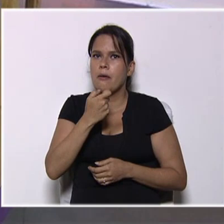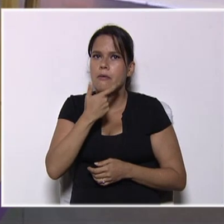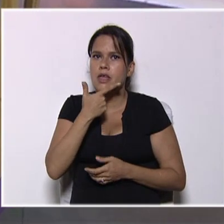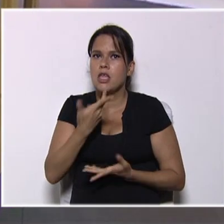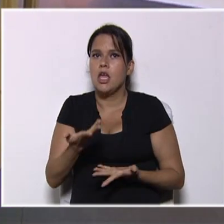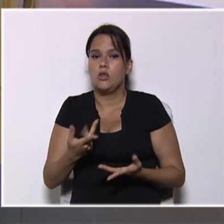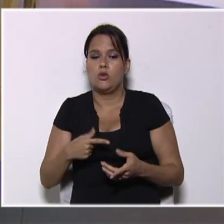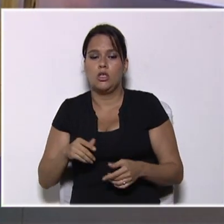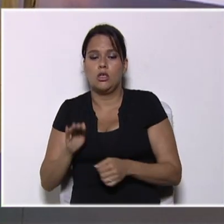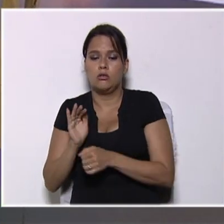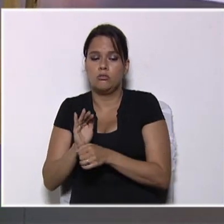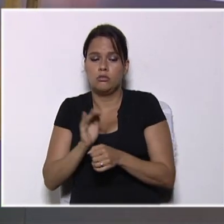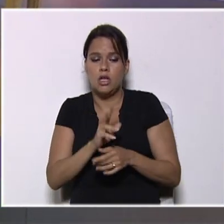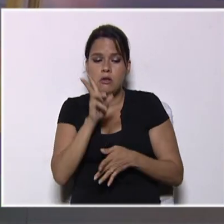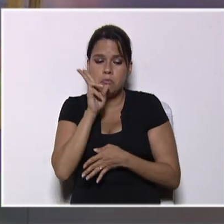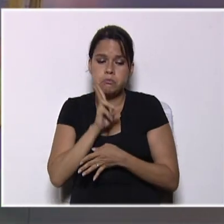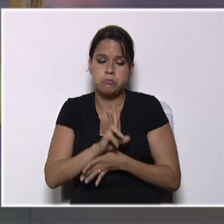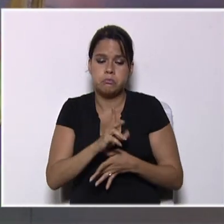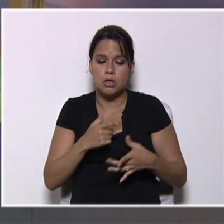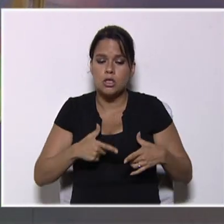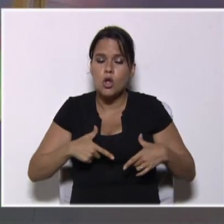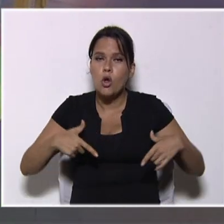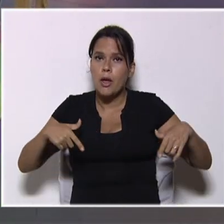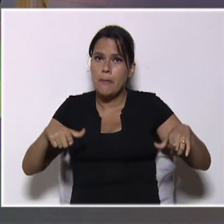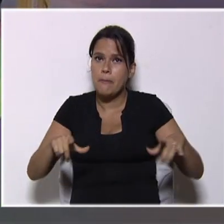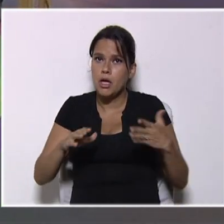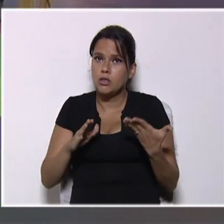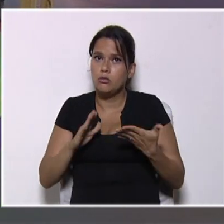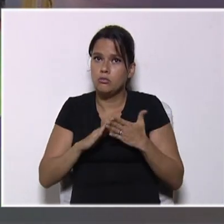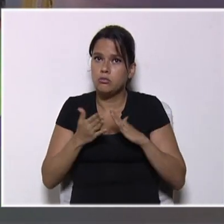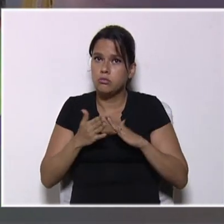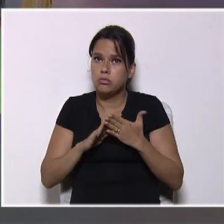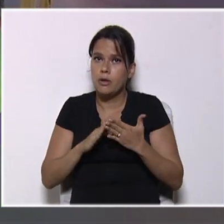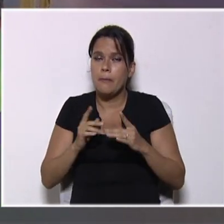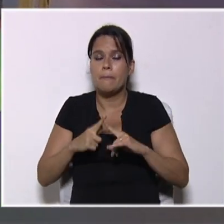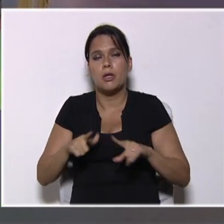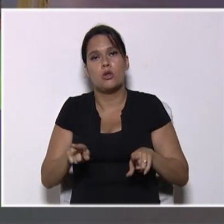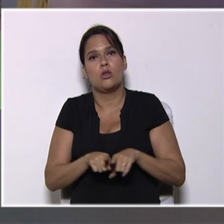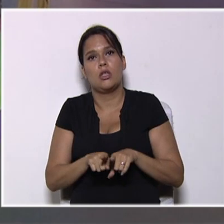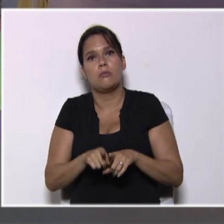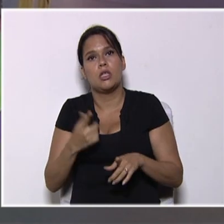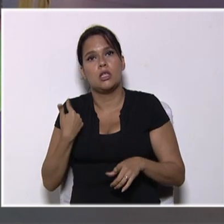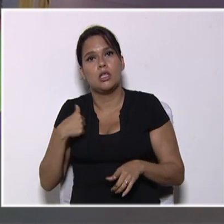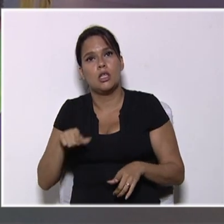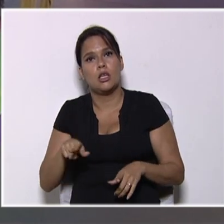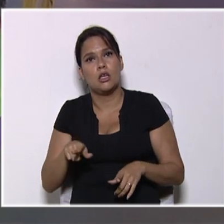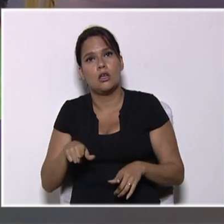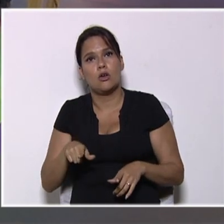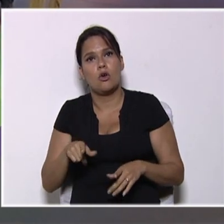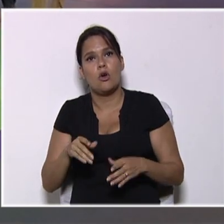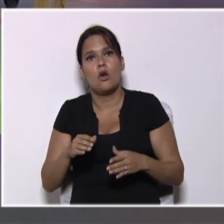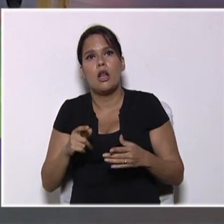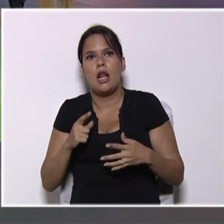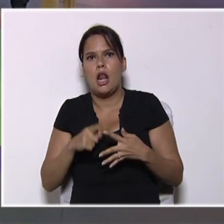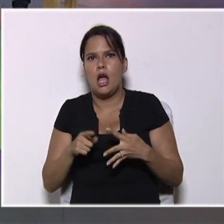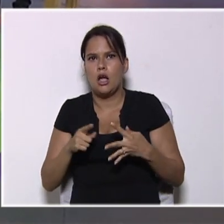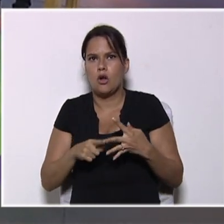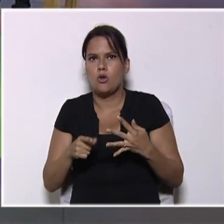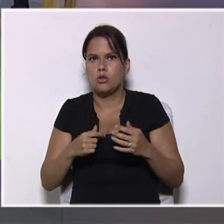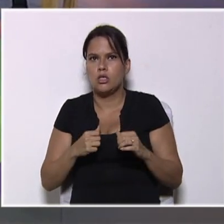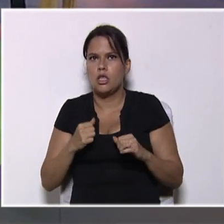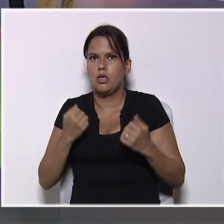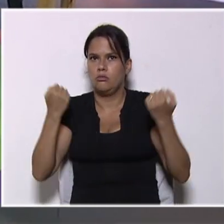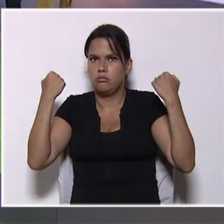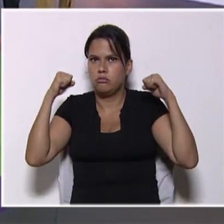recuperando los espacios comunes, señor. Pero yo también tengo las gradas y los equipos que están de